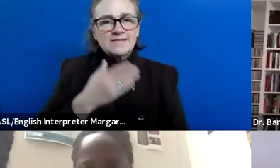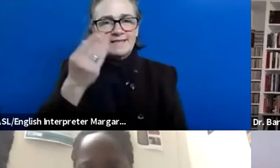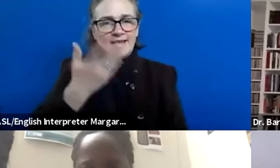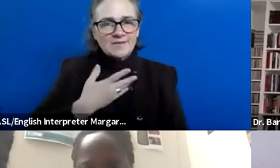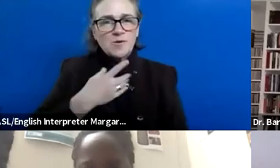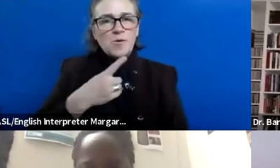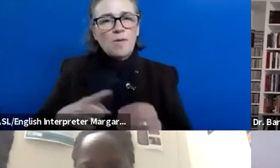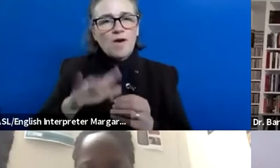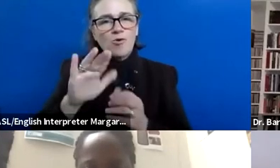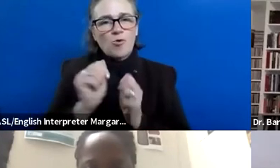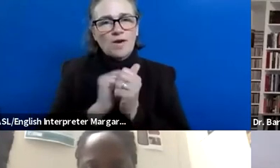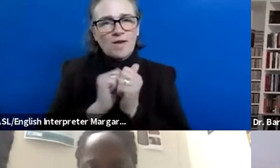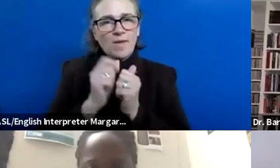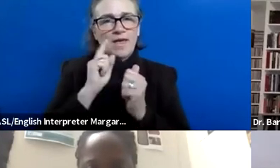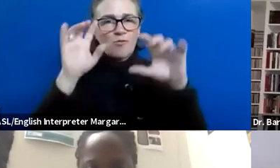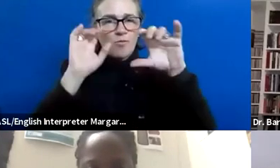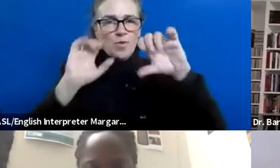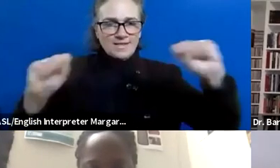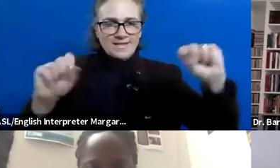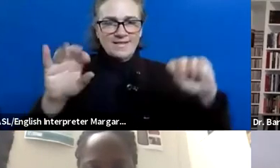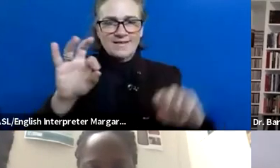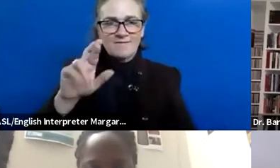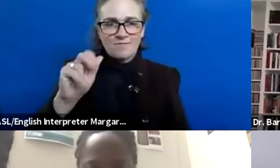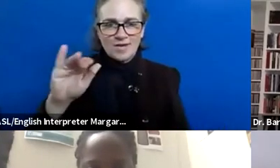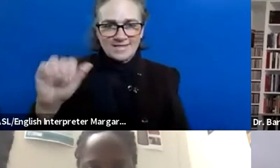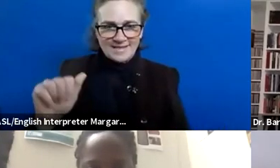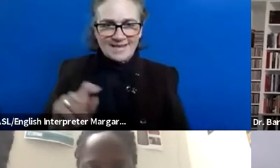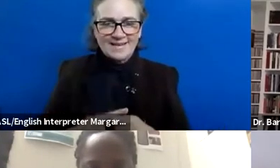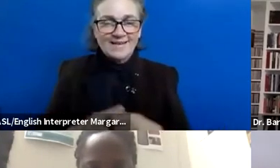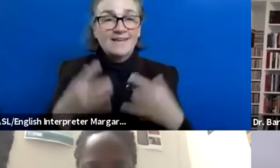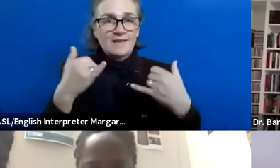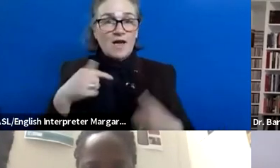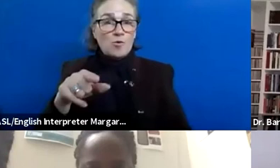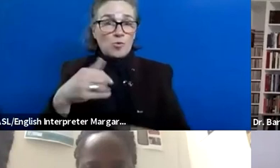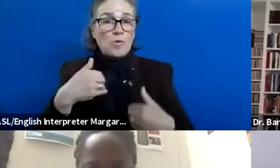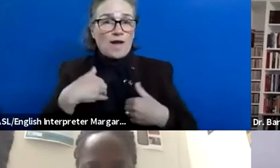for president. Yeah. You now have another following.